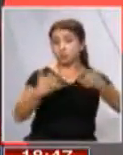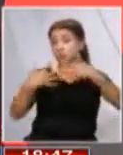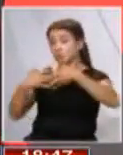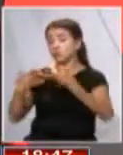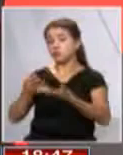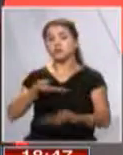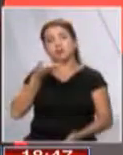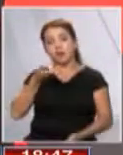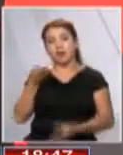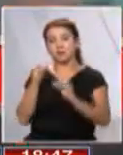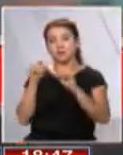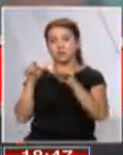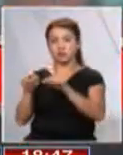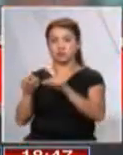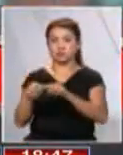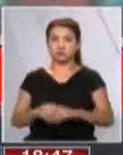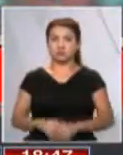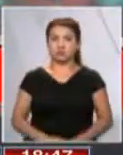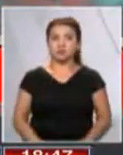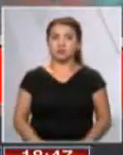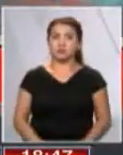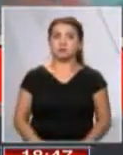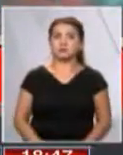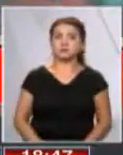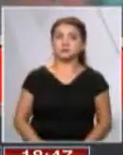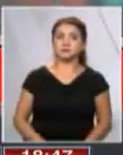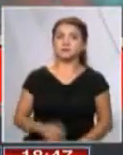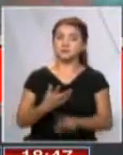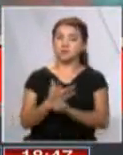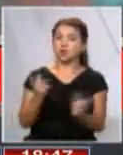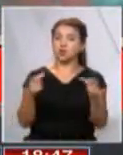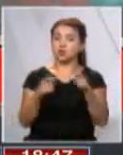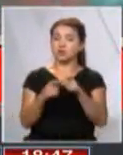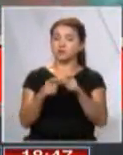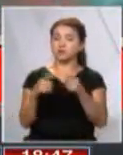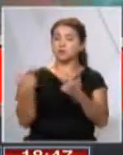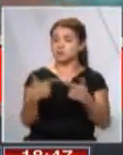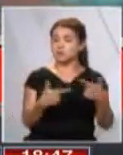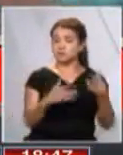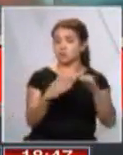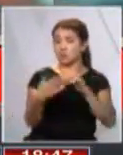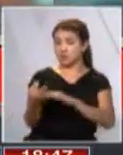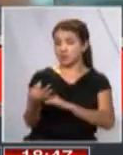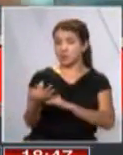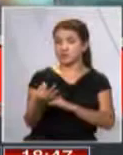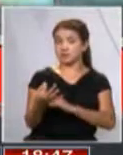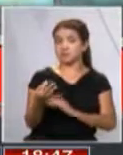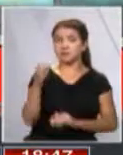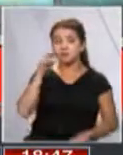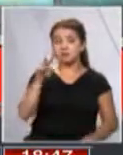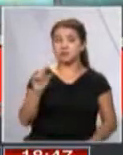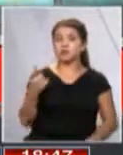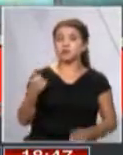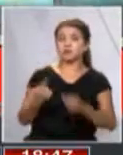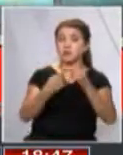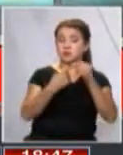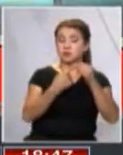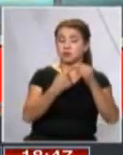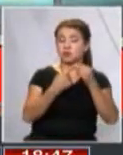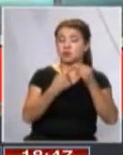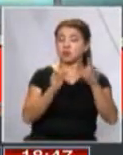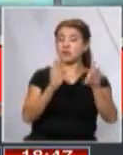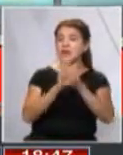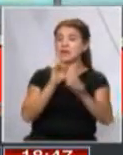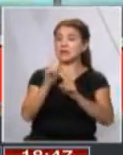entonces también hablemos de eso loreto hoy hay un comité político en la moneda donde se están definiendo las prioridades legislativas contra rodrigo sánchez